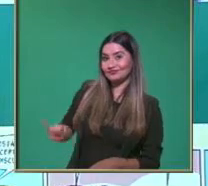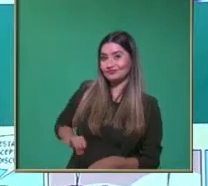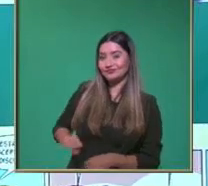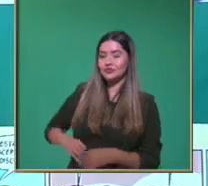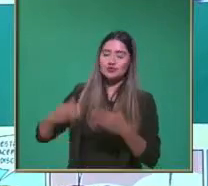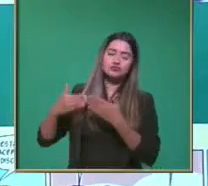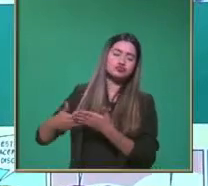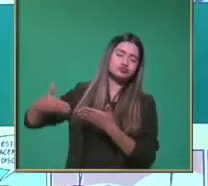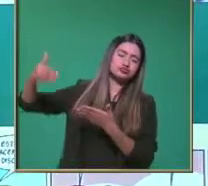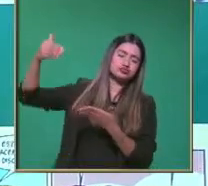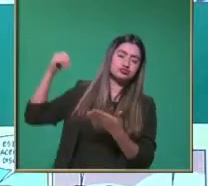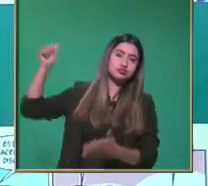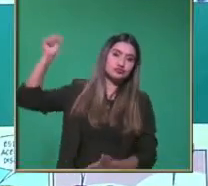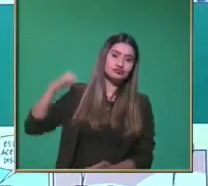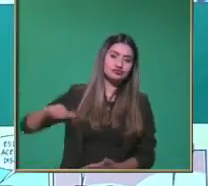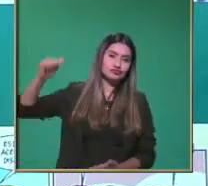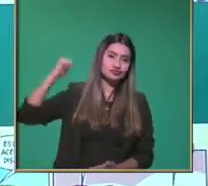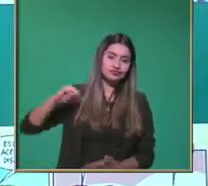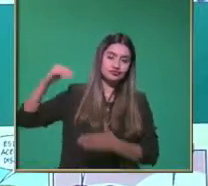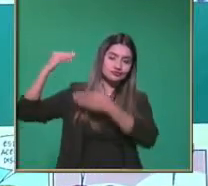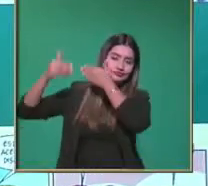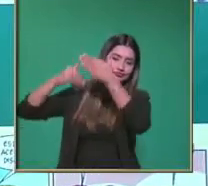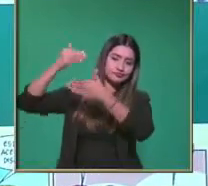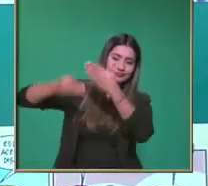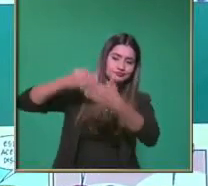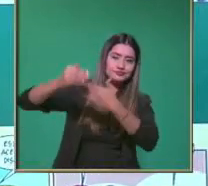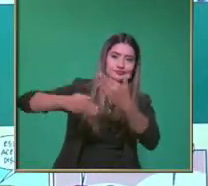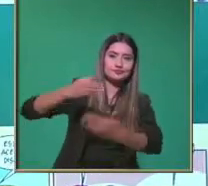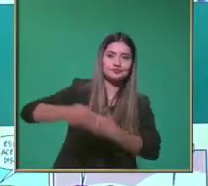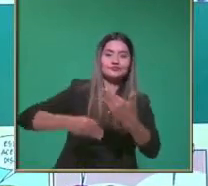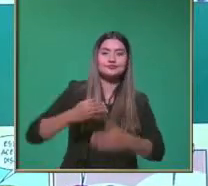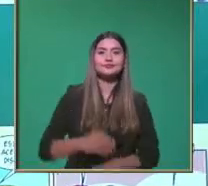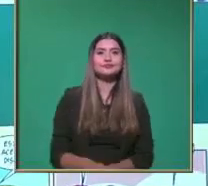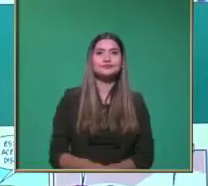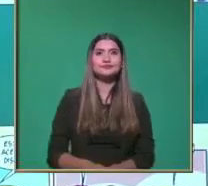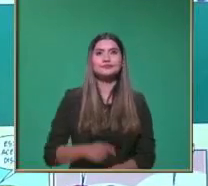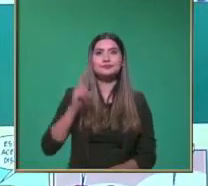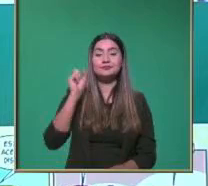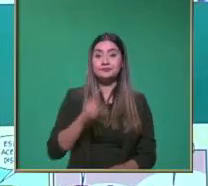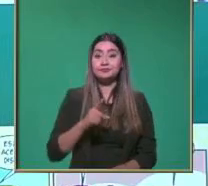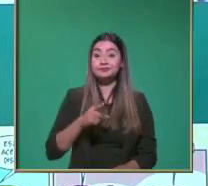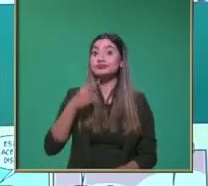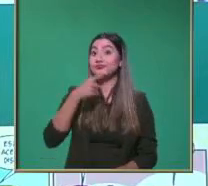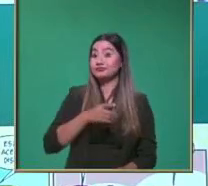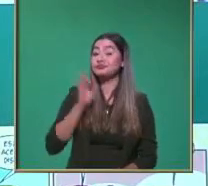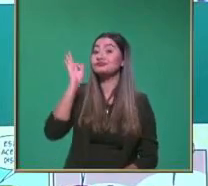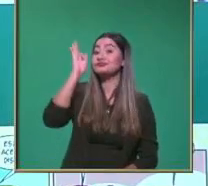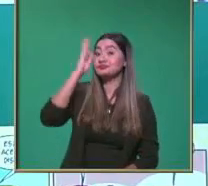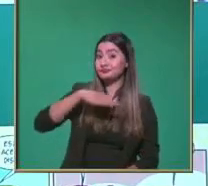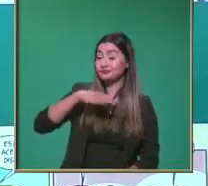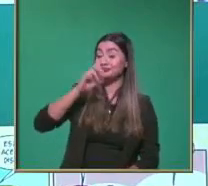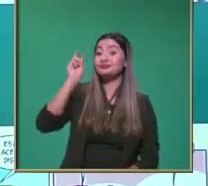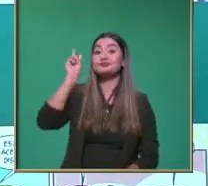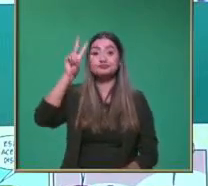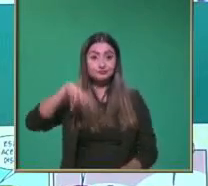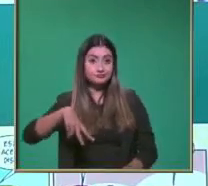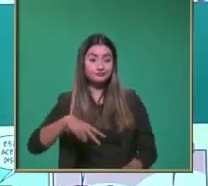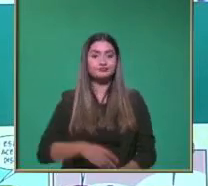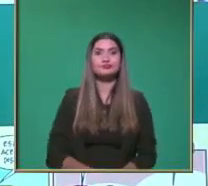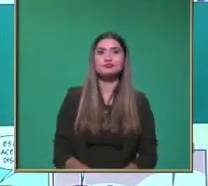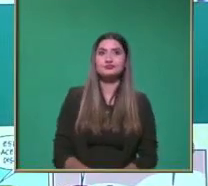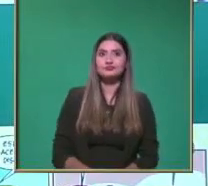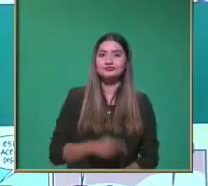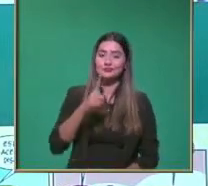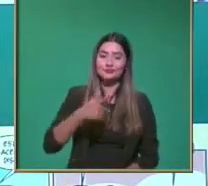del pasado. Pero estas historias también tenían algunos hechos fantásticos, así que le